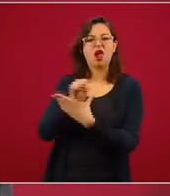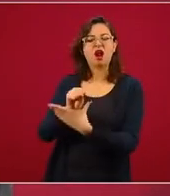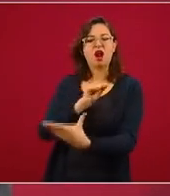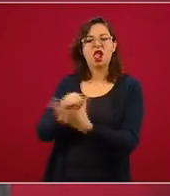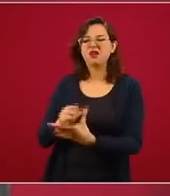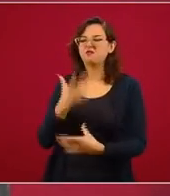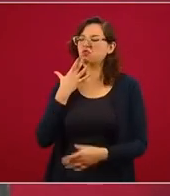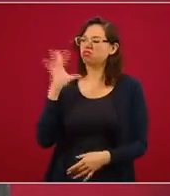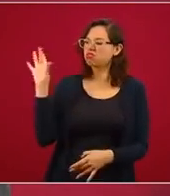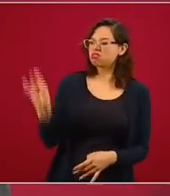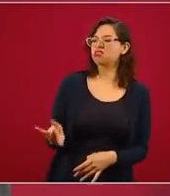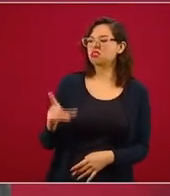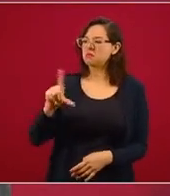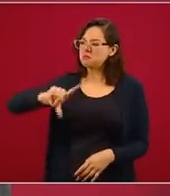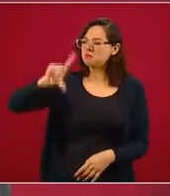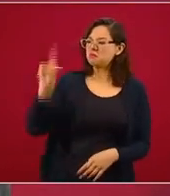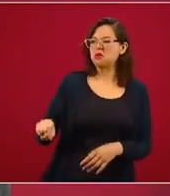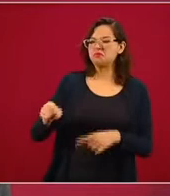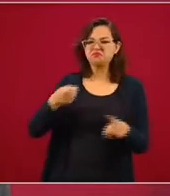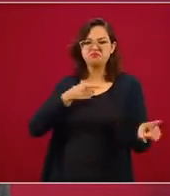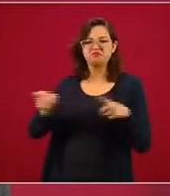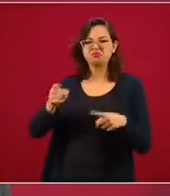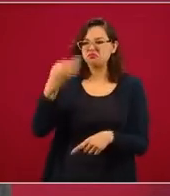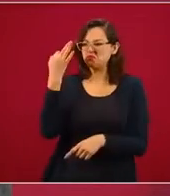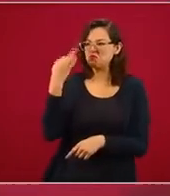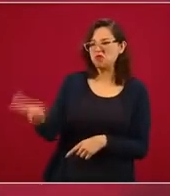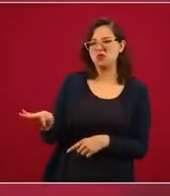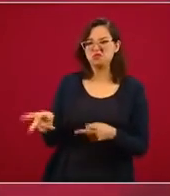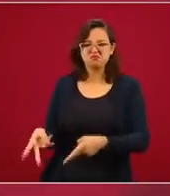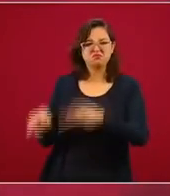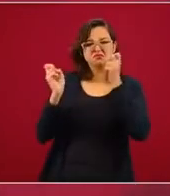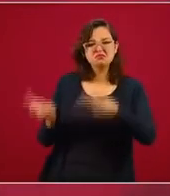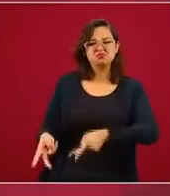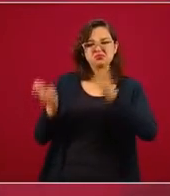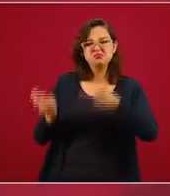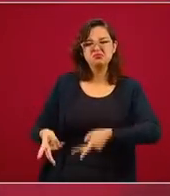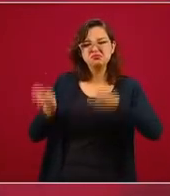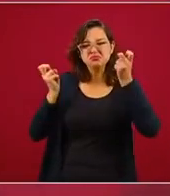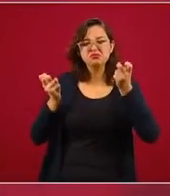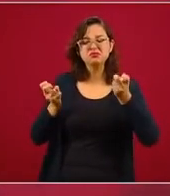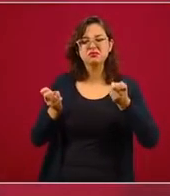al pueblo, que se ofendiera al pueblo, que se robaran el dinero del pueblo.